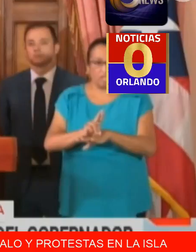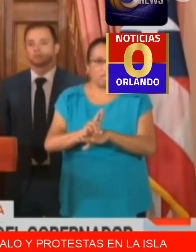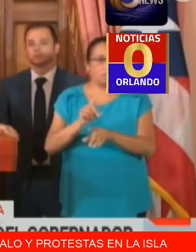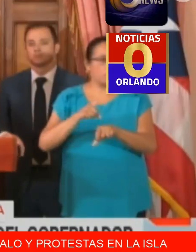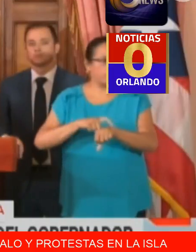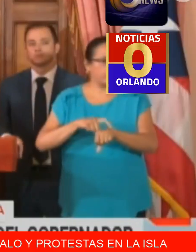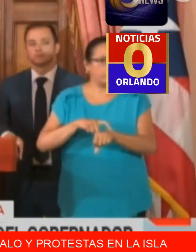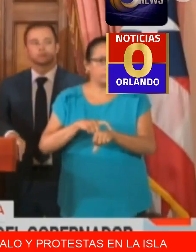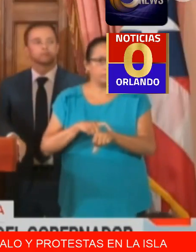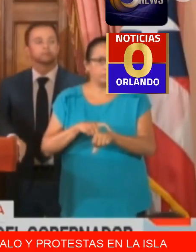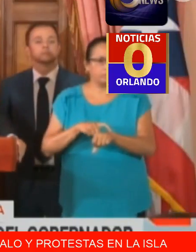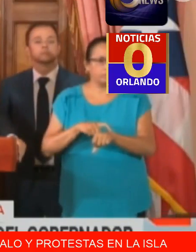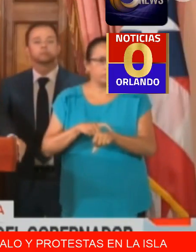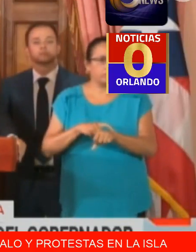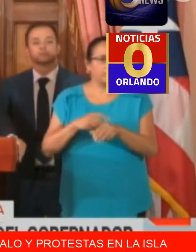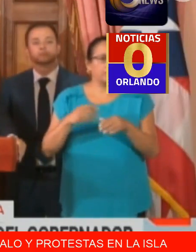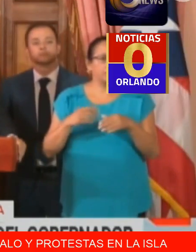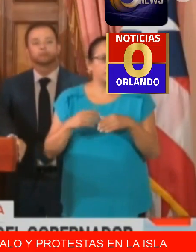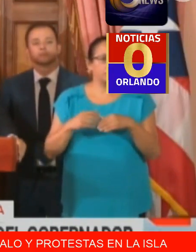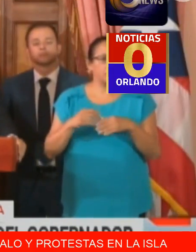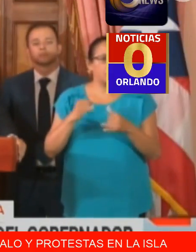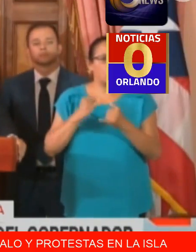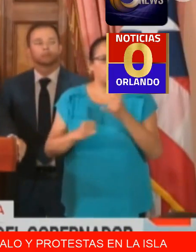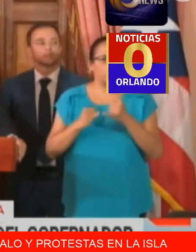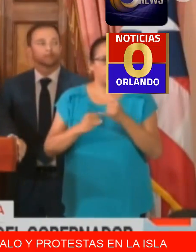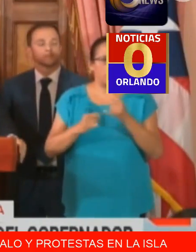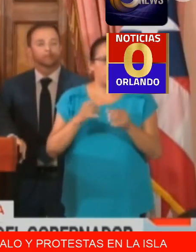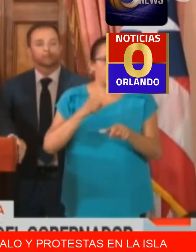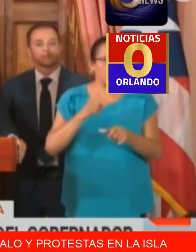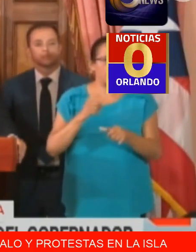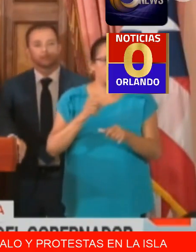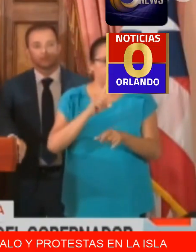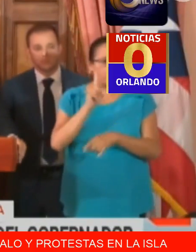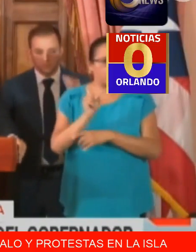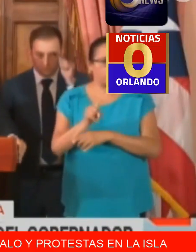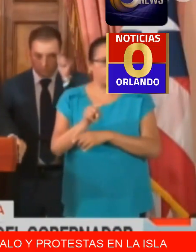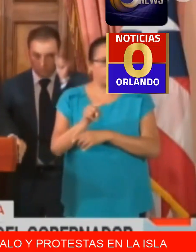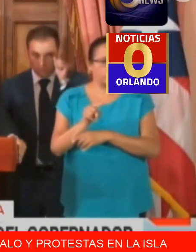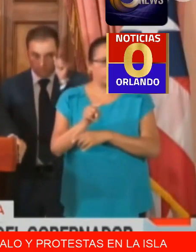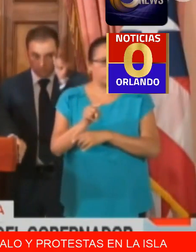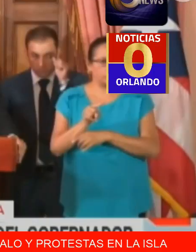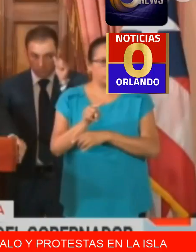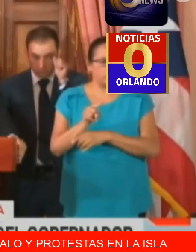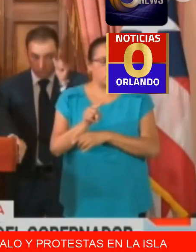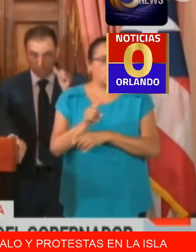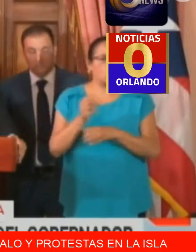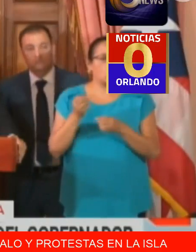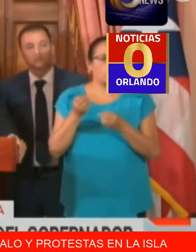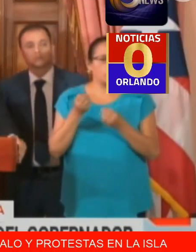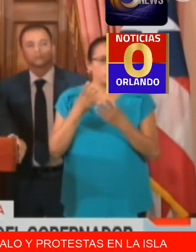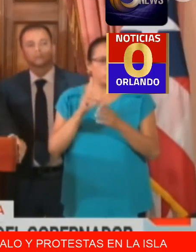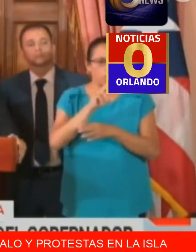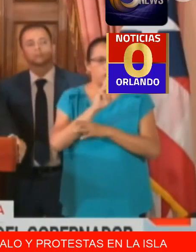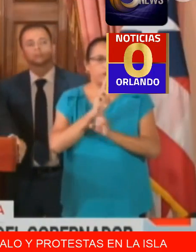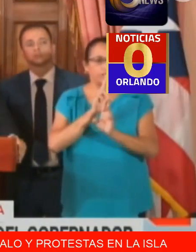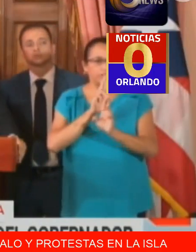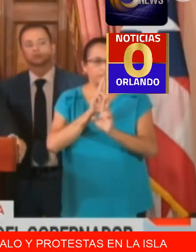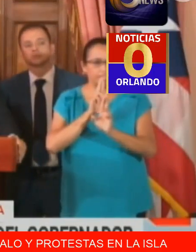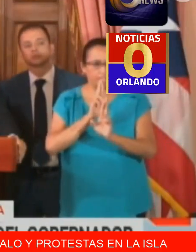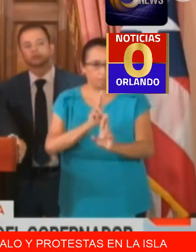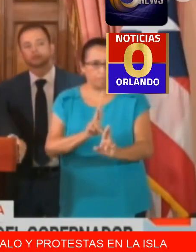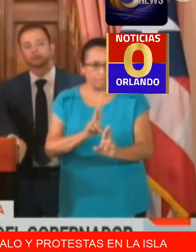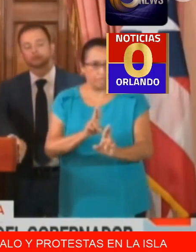island. Adelante con tu última pregunta para continuar con los demás. Y con mucho respeto, usted dice que usted